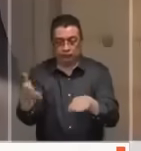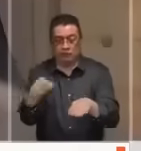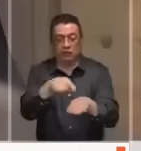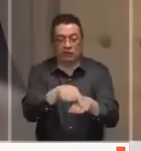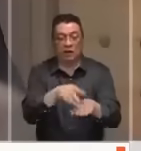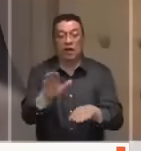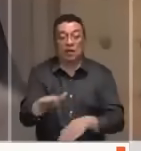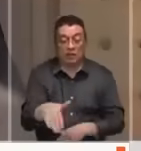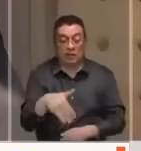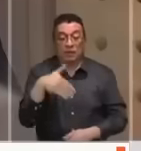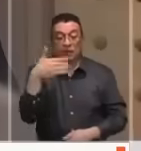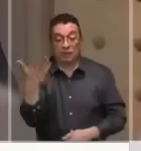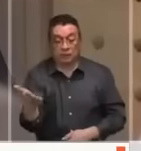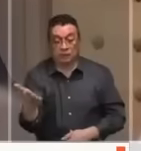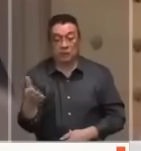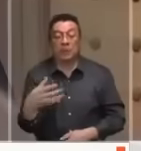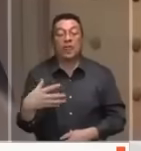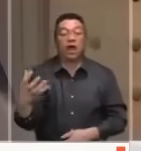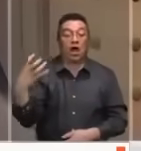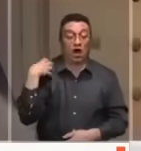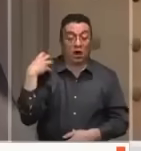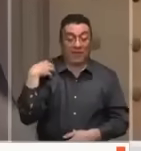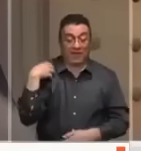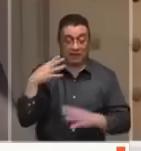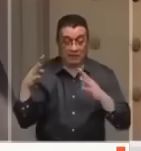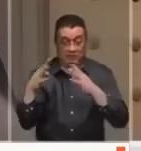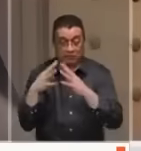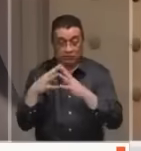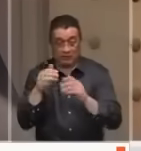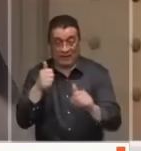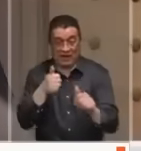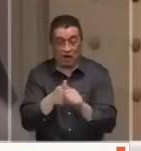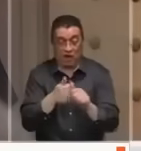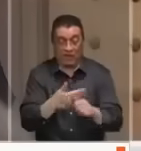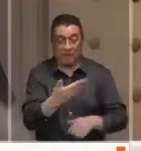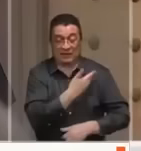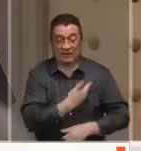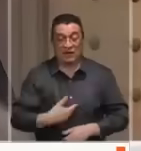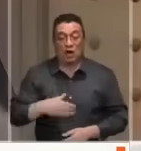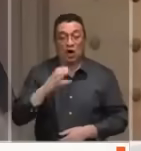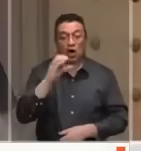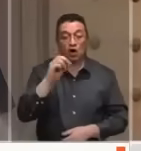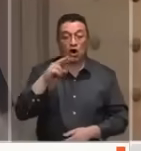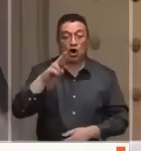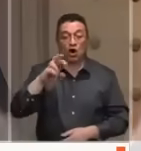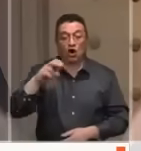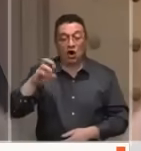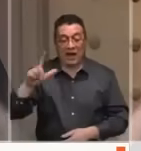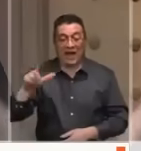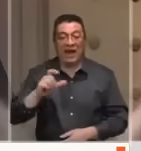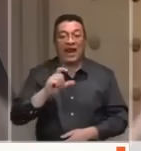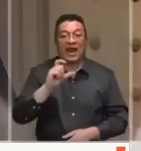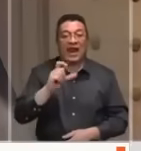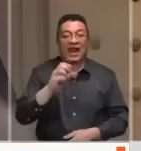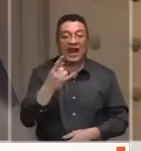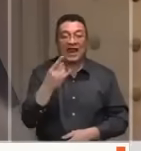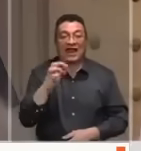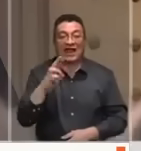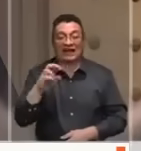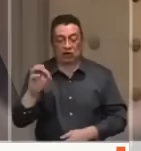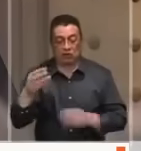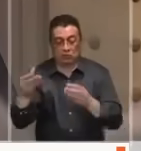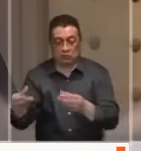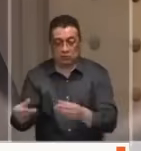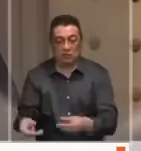Acto seguido, el comandante del Regimiento Escolta Presidencial, coronel Cristian Chafauser Guerrero, se la